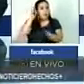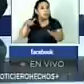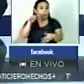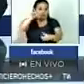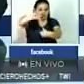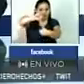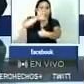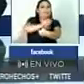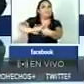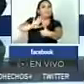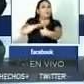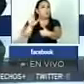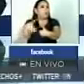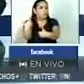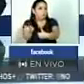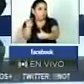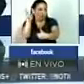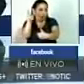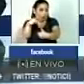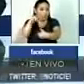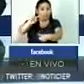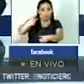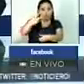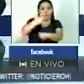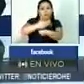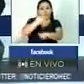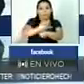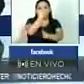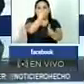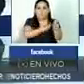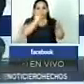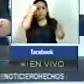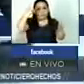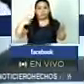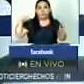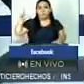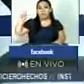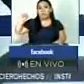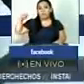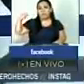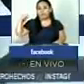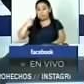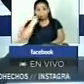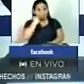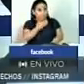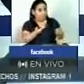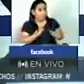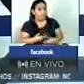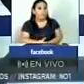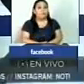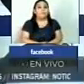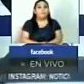región centroamericana. Comenzamos en Guatemala con un reporte de la periodista Ligia Toledo. Ligia, te escuchamos.